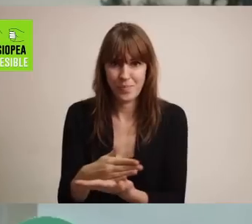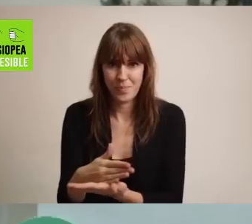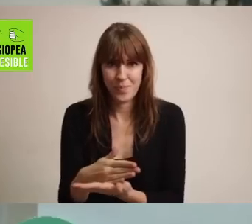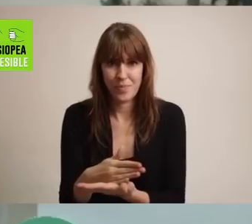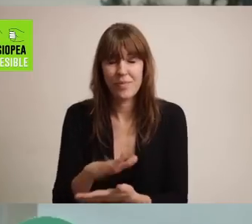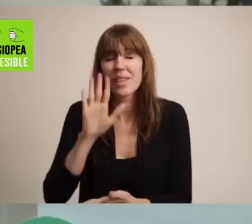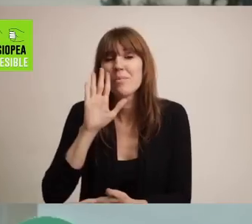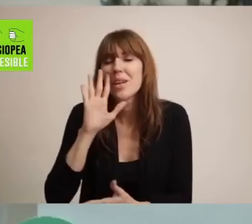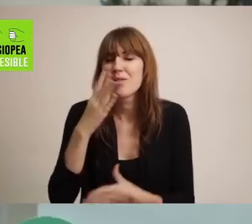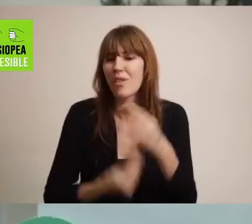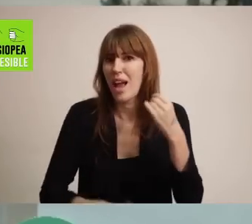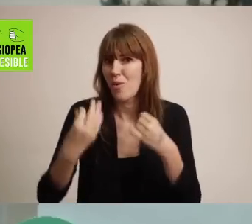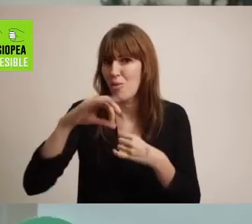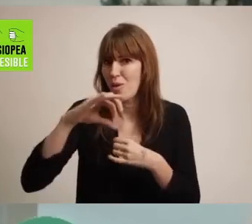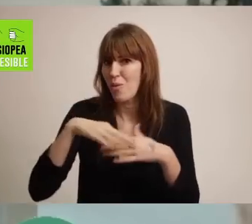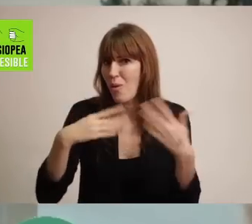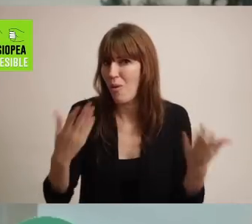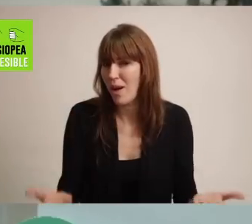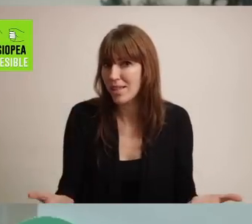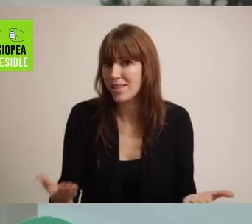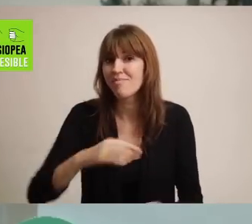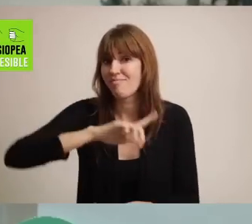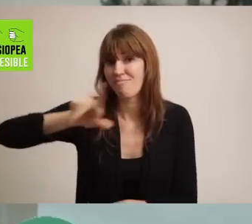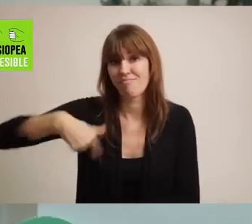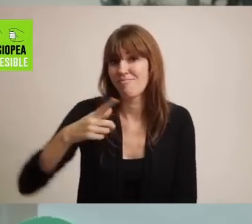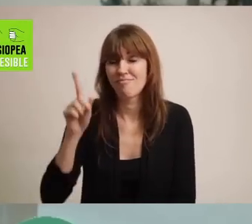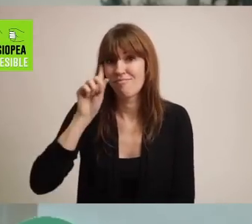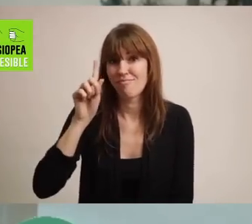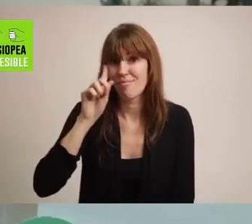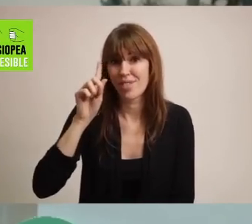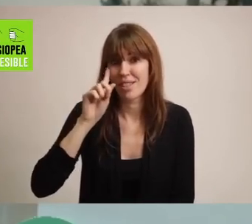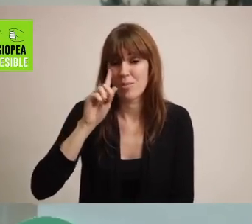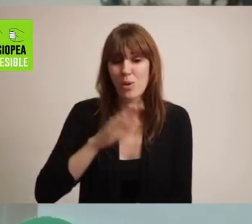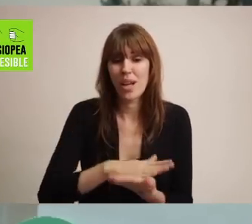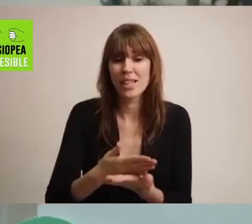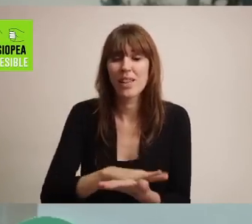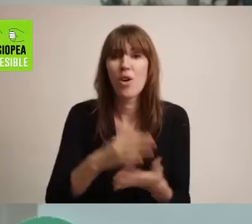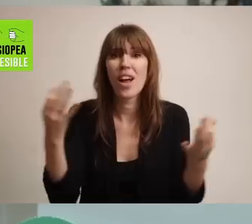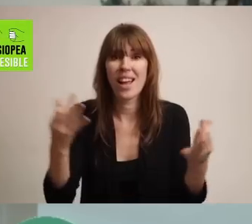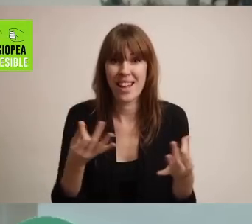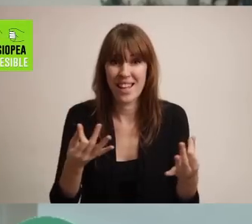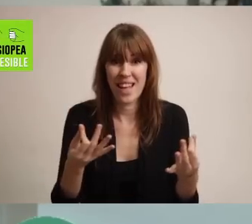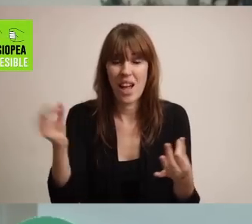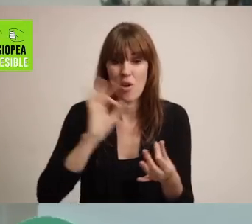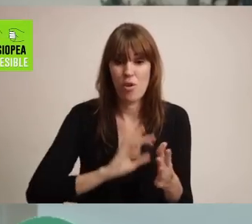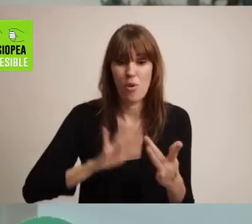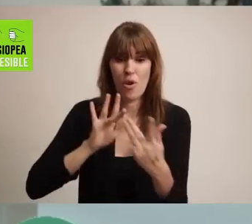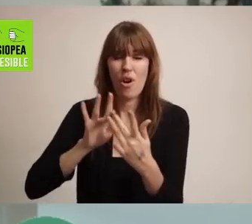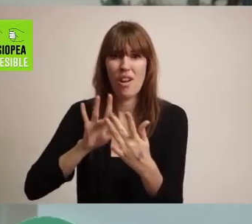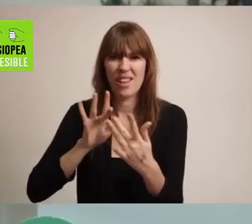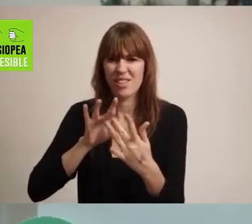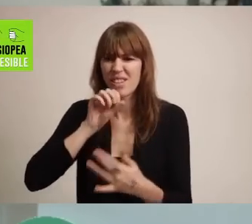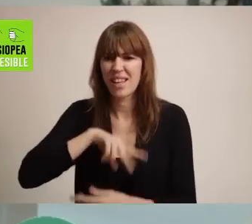Pero la única pega es que no sabemos siempre qué estamos canalizando, con quién estamos conectando